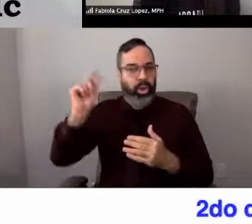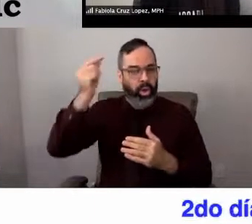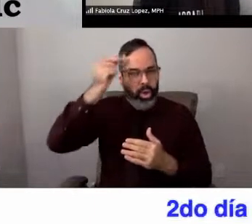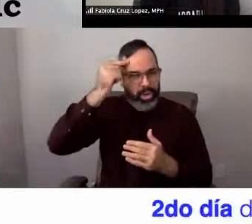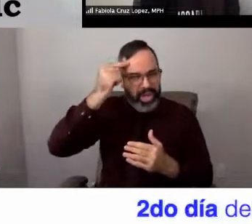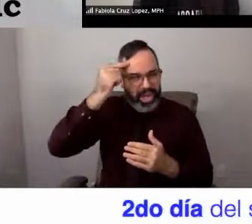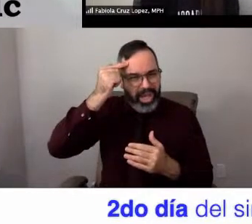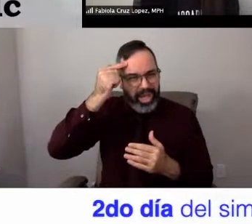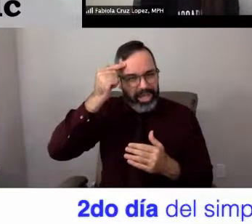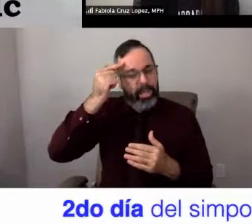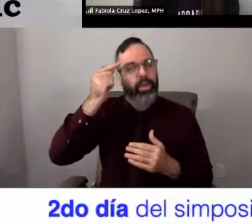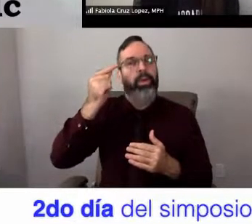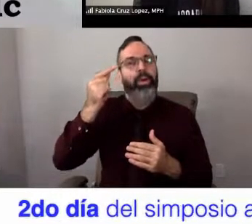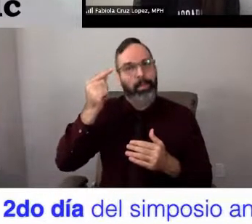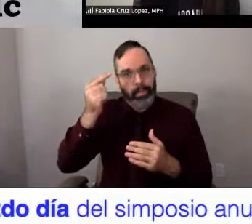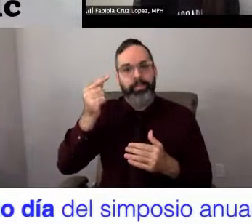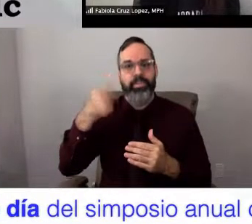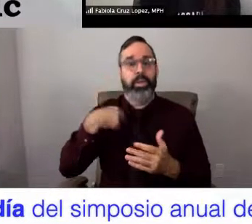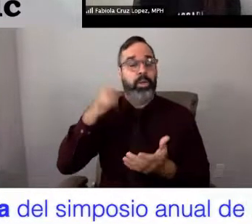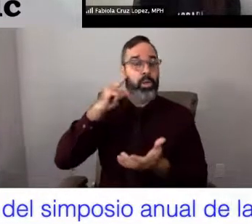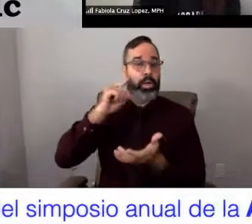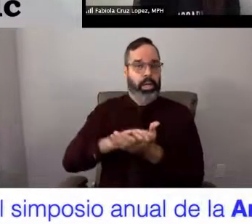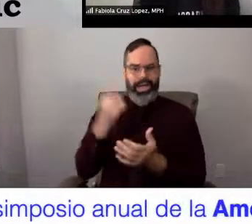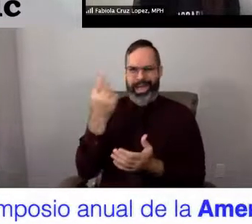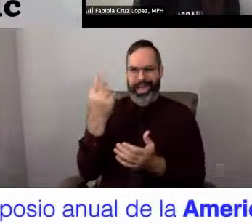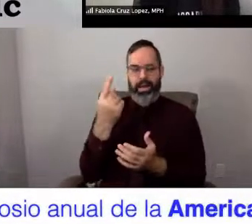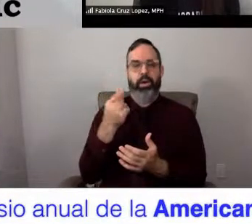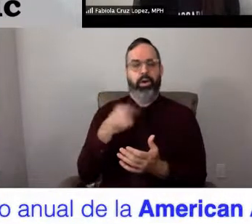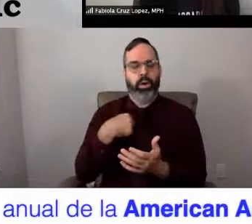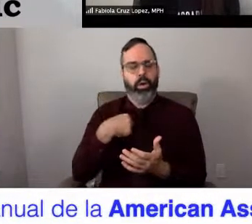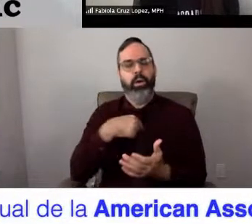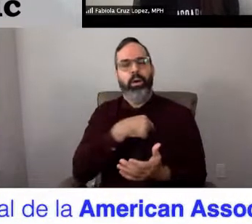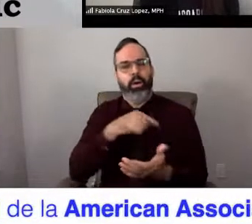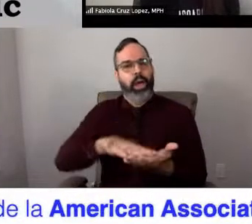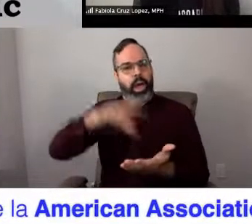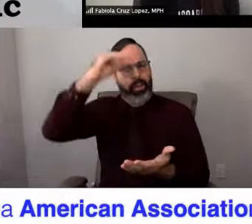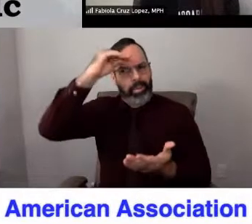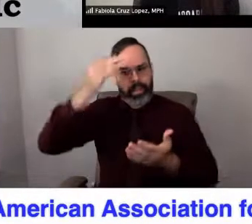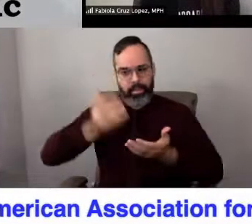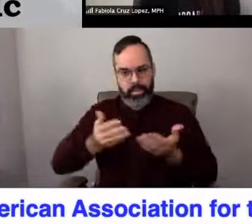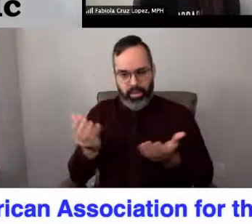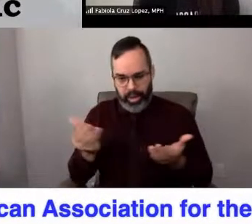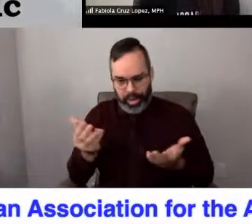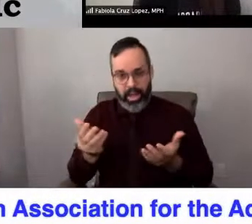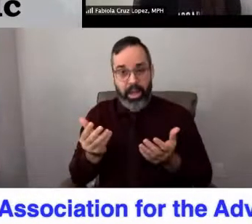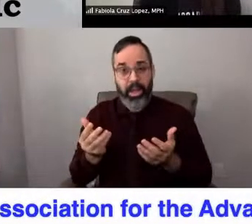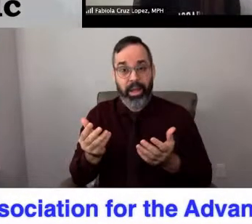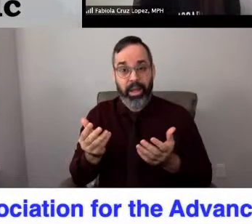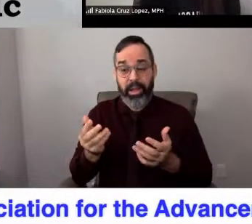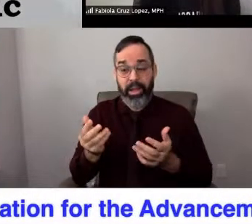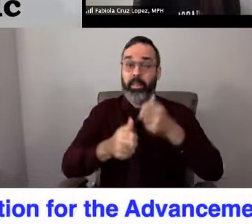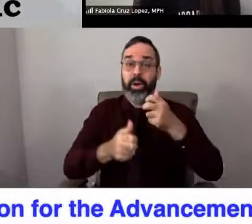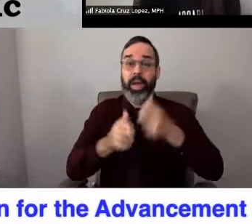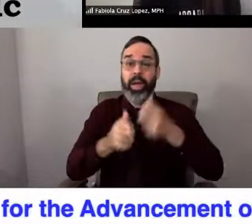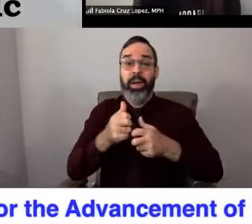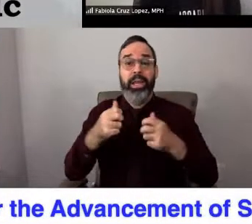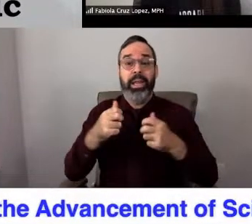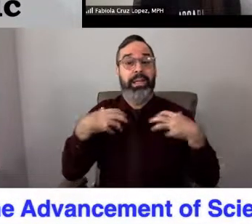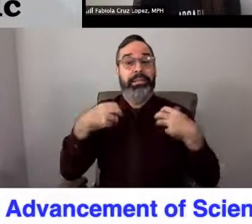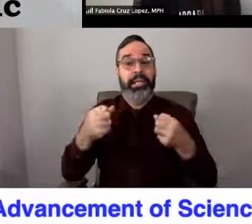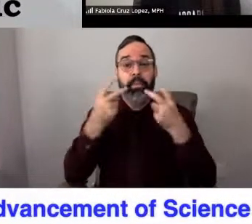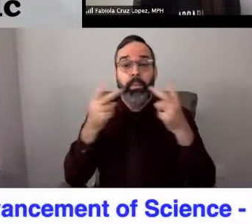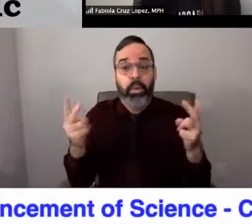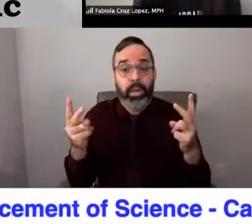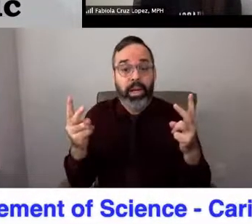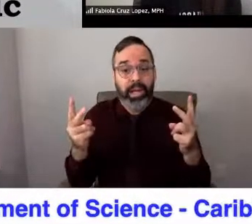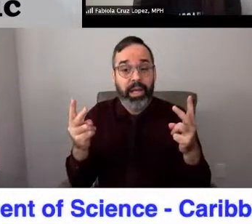que algo que nos ha enseñado esta pandemia es que los problemas de salud pública y